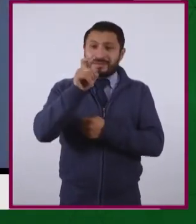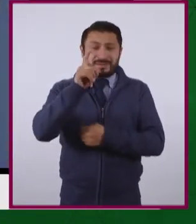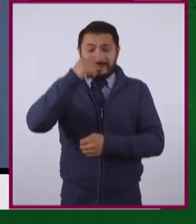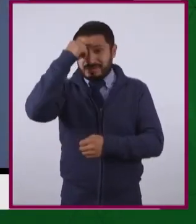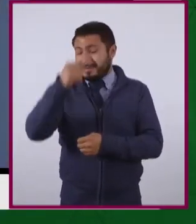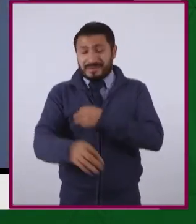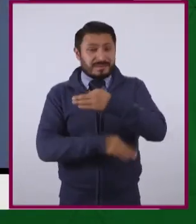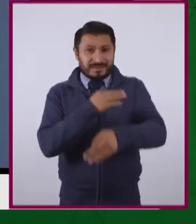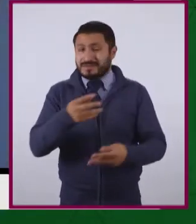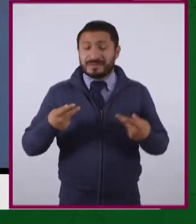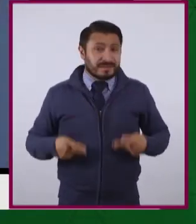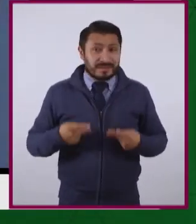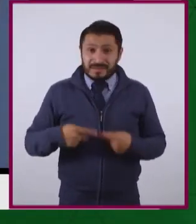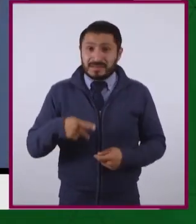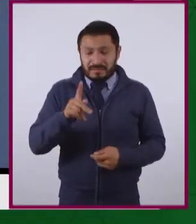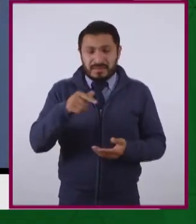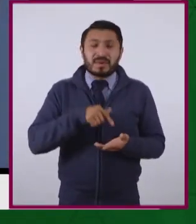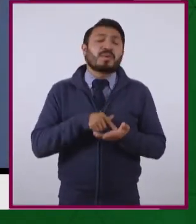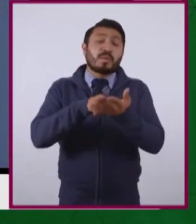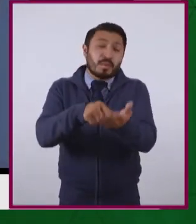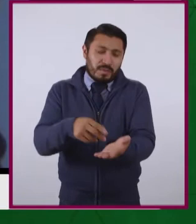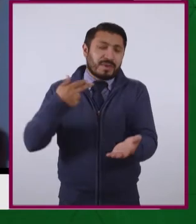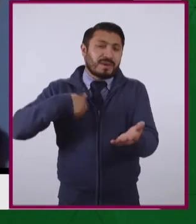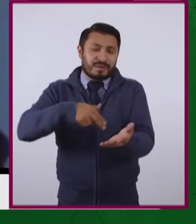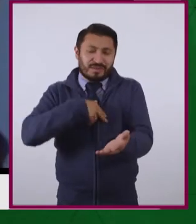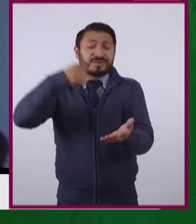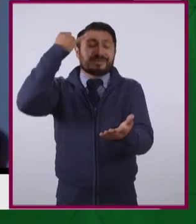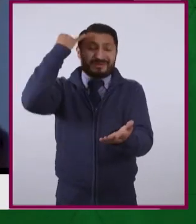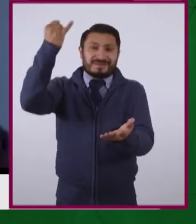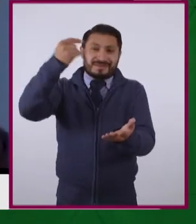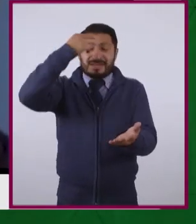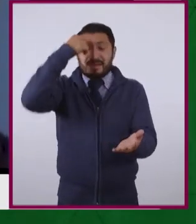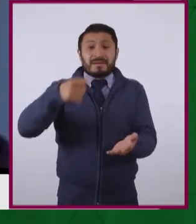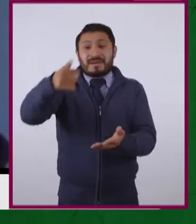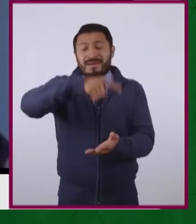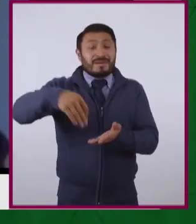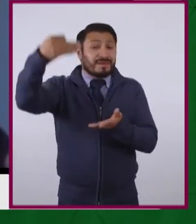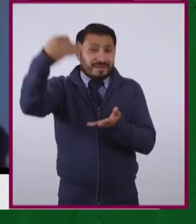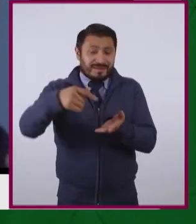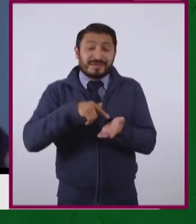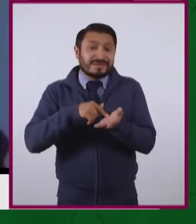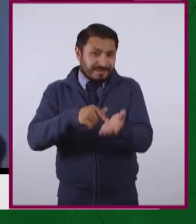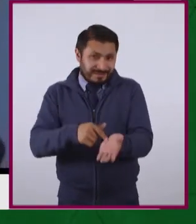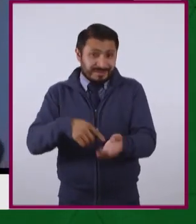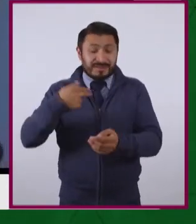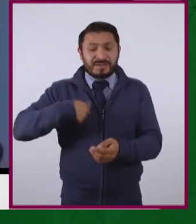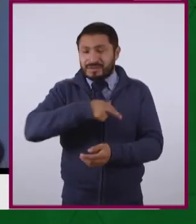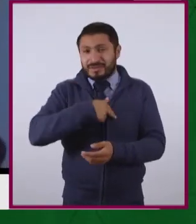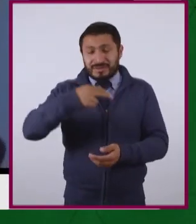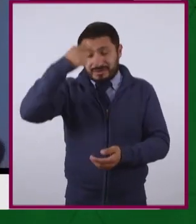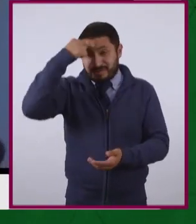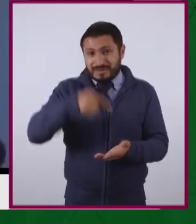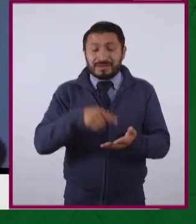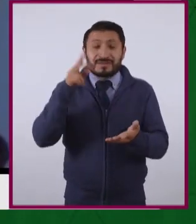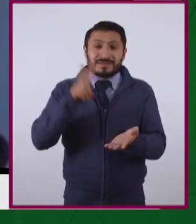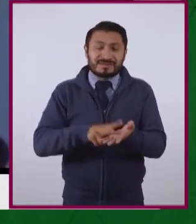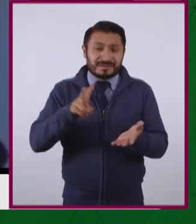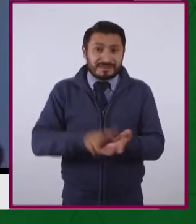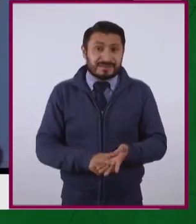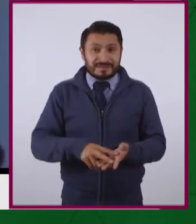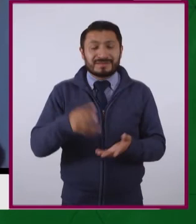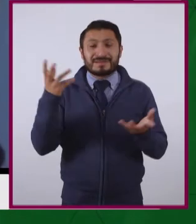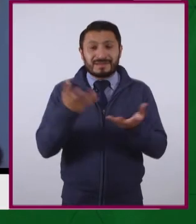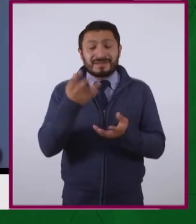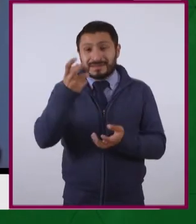para todas las personas, es una propuesta que nosotros tenemos y que creemos que es valiosa y que hay que hacer eso,